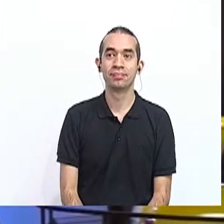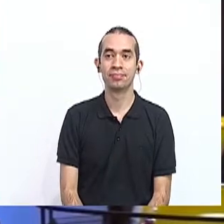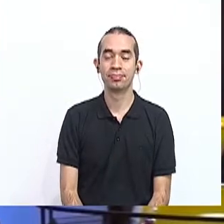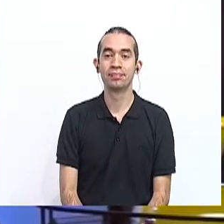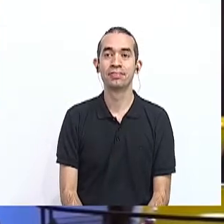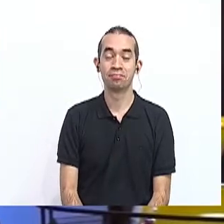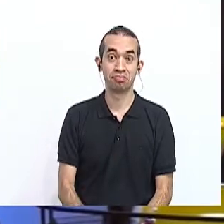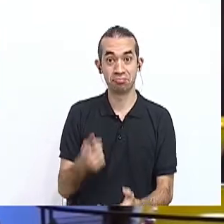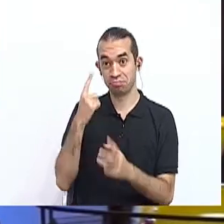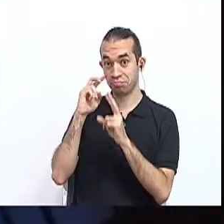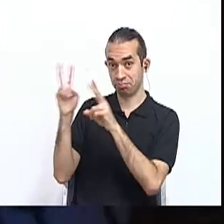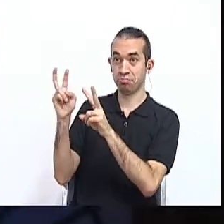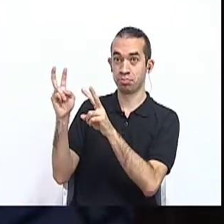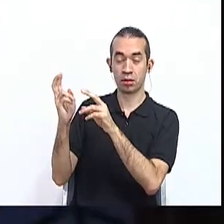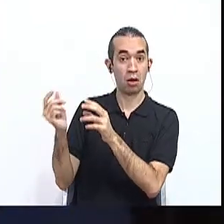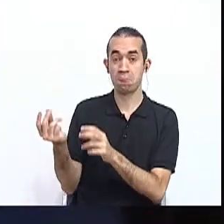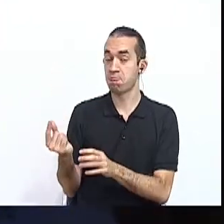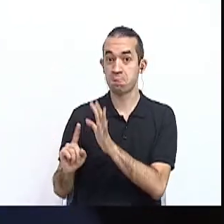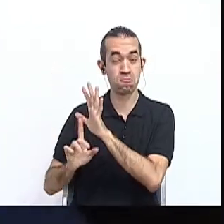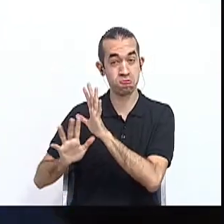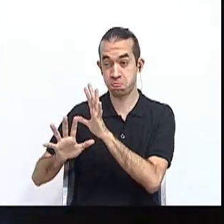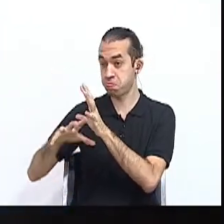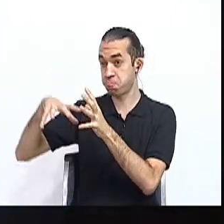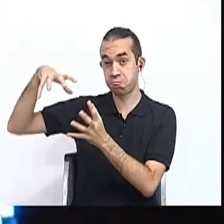Como pueden ver cómo empieza a ascender.